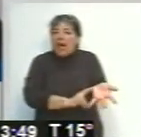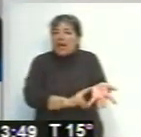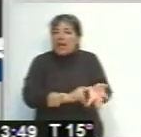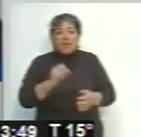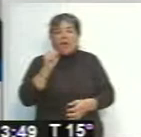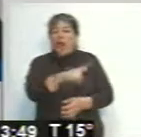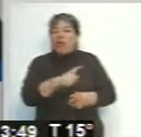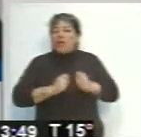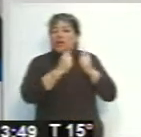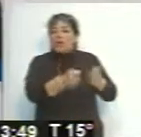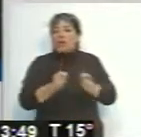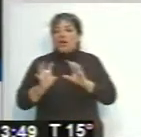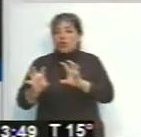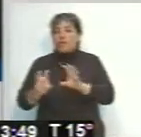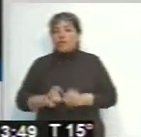él quien te dona. Sí,